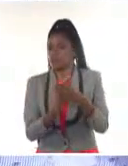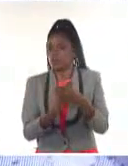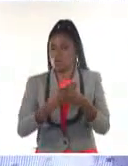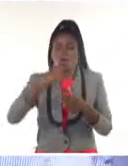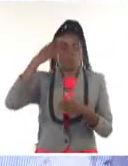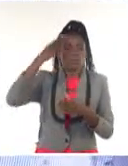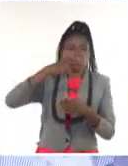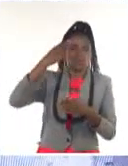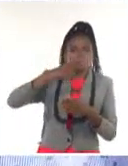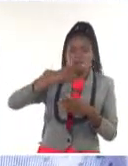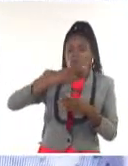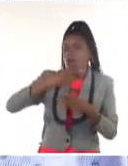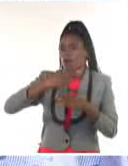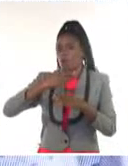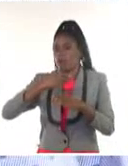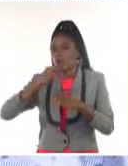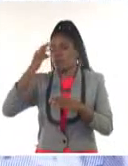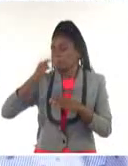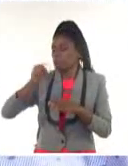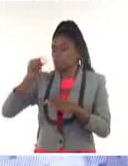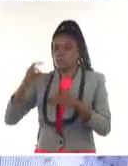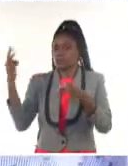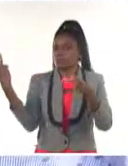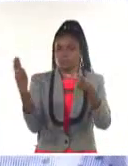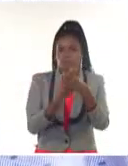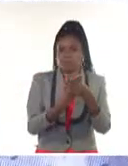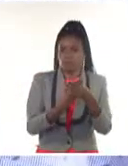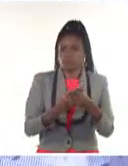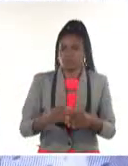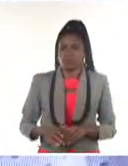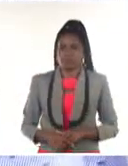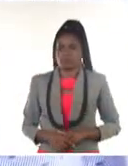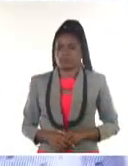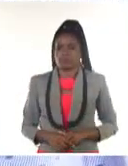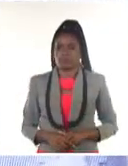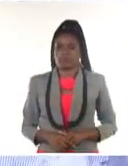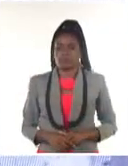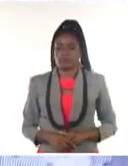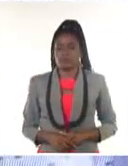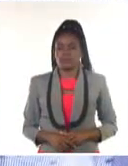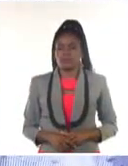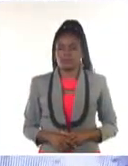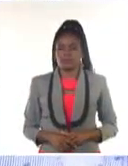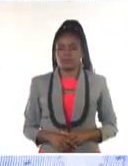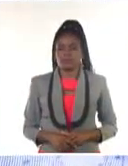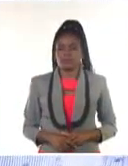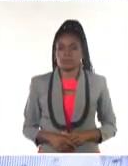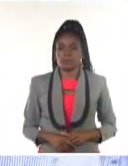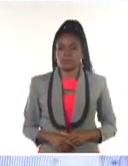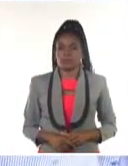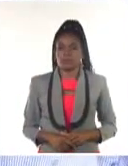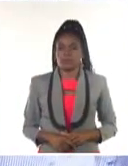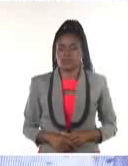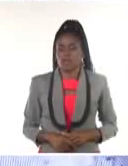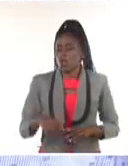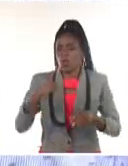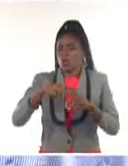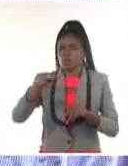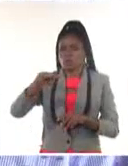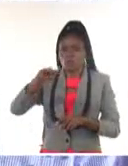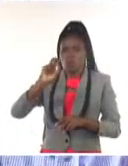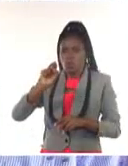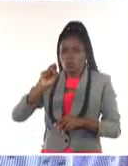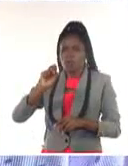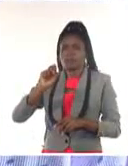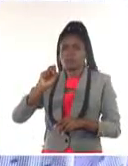ciego, ya sea personas que tengan problemas con su capacidad motora, novedades. O sea que